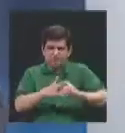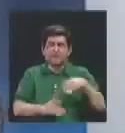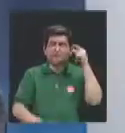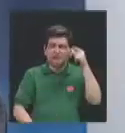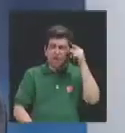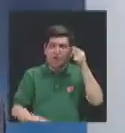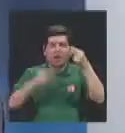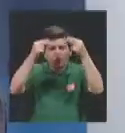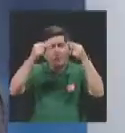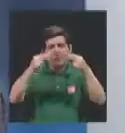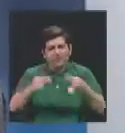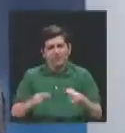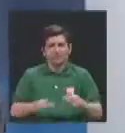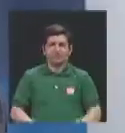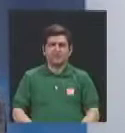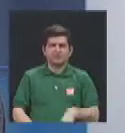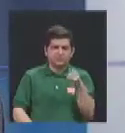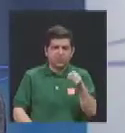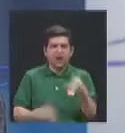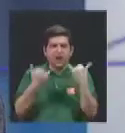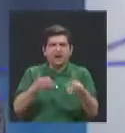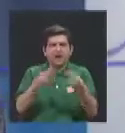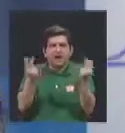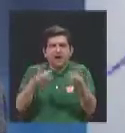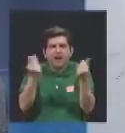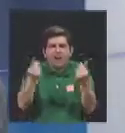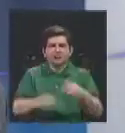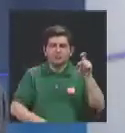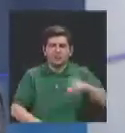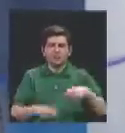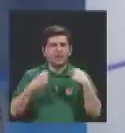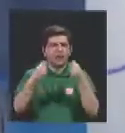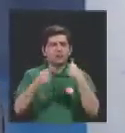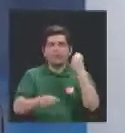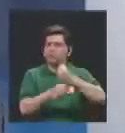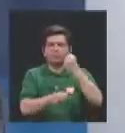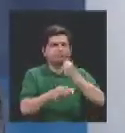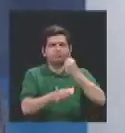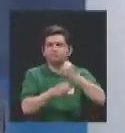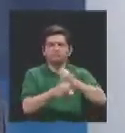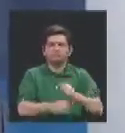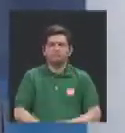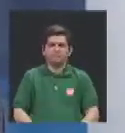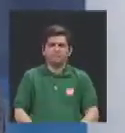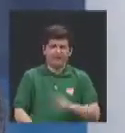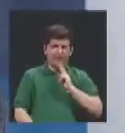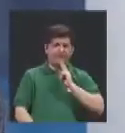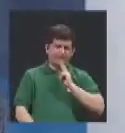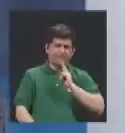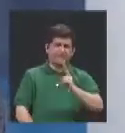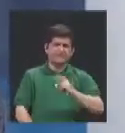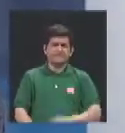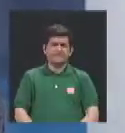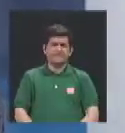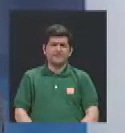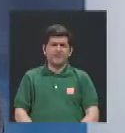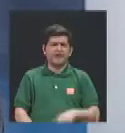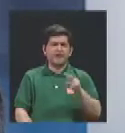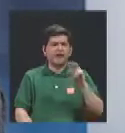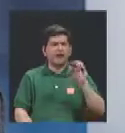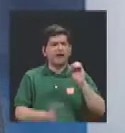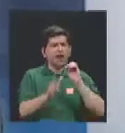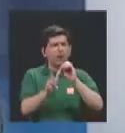ahí es obvio por el presupuesto, pues ya comenzamos a gastar presupuesto y ahora pues tenemos que hacerlo lo más rápido posible. La verdad, nos llevó